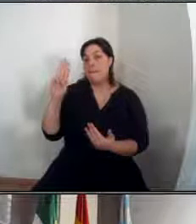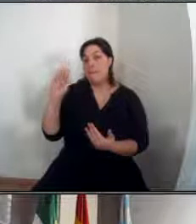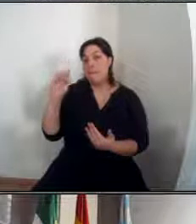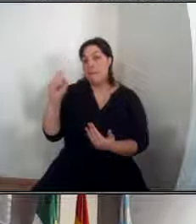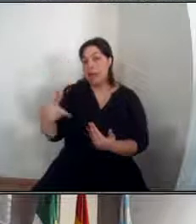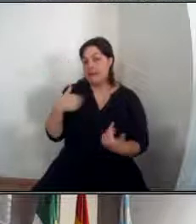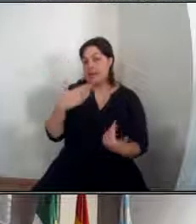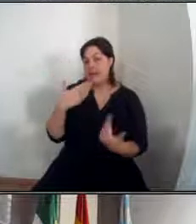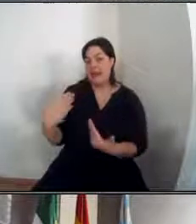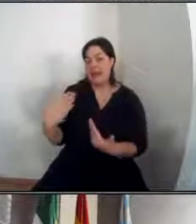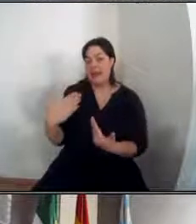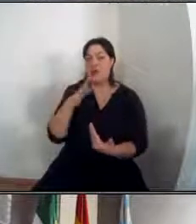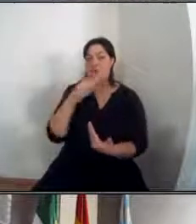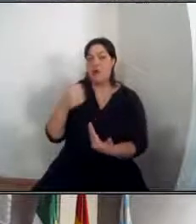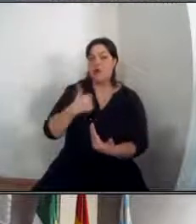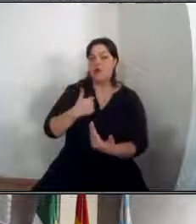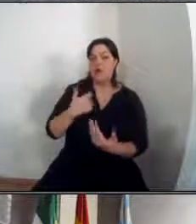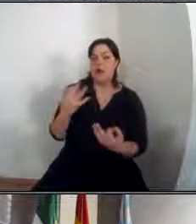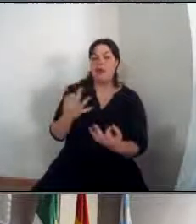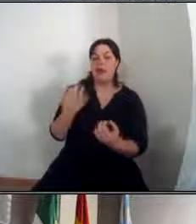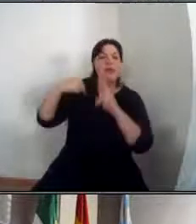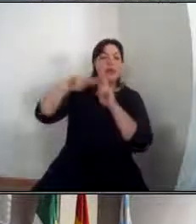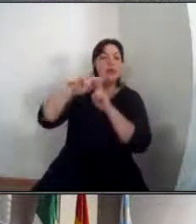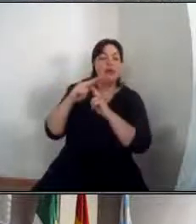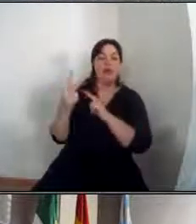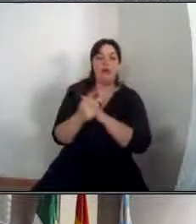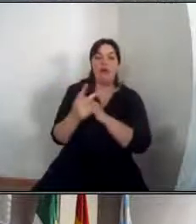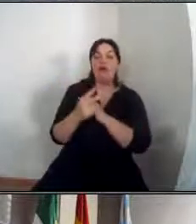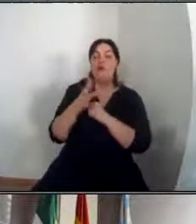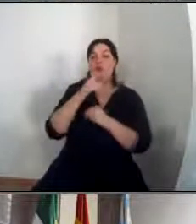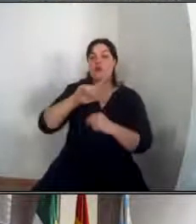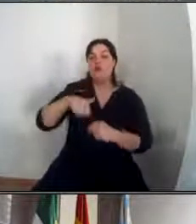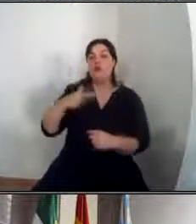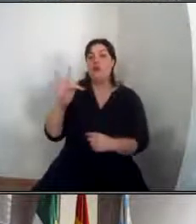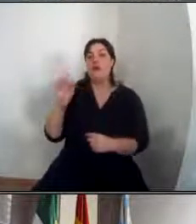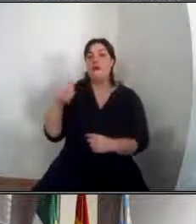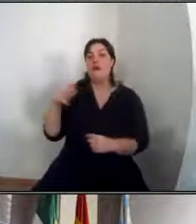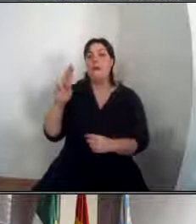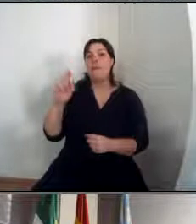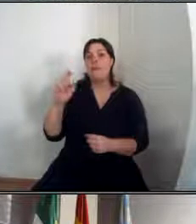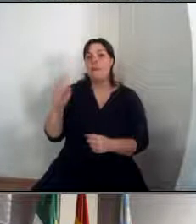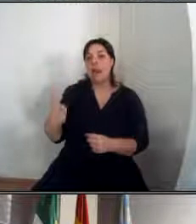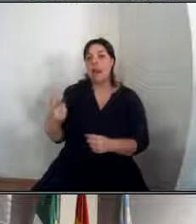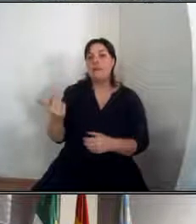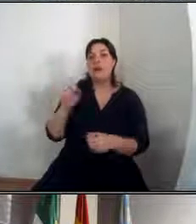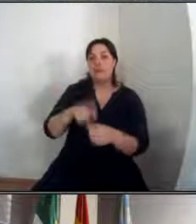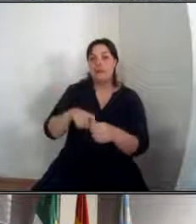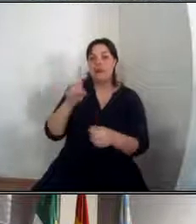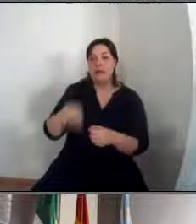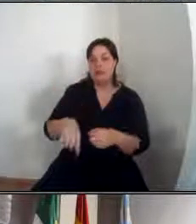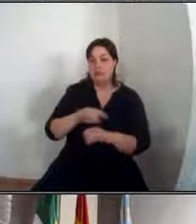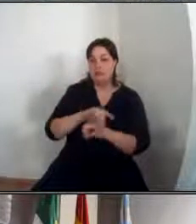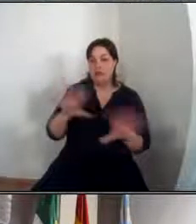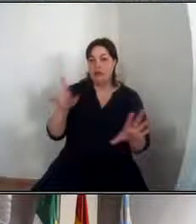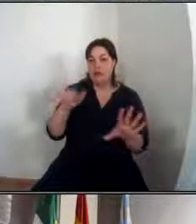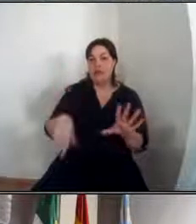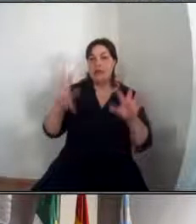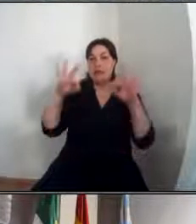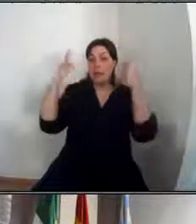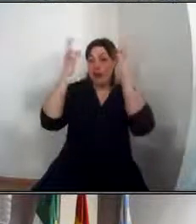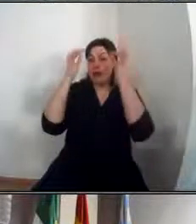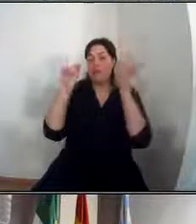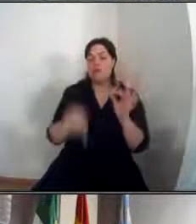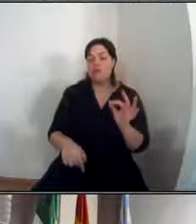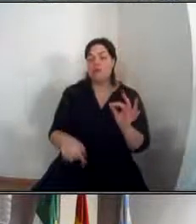la oportunidad a las diputaciones, que somos parte de FEMPE, claro está, y de tener en estos seminarios pues